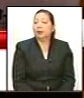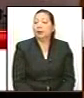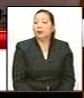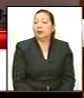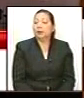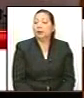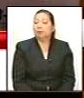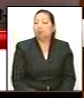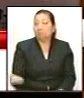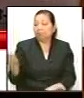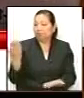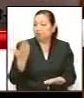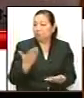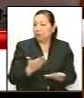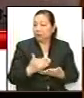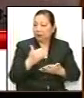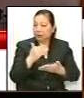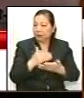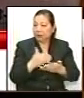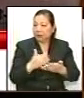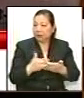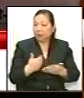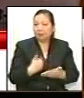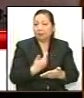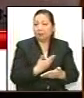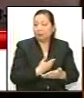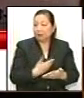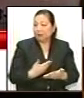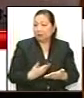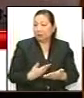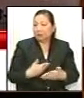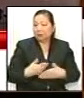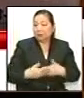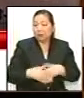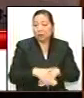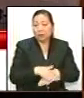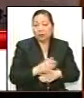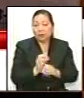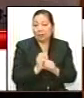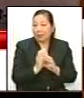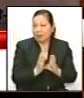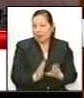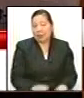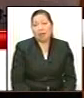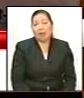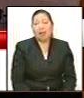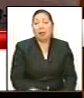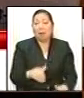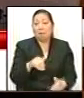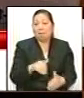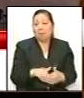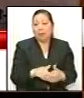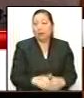luego nos enviarán la agenda que va a cumplir el Presidente de la República y se procederá durante el día a